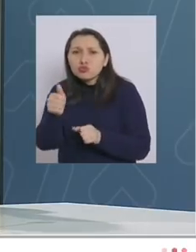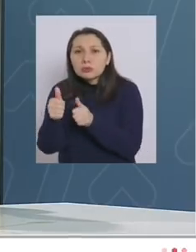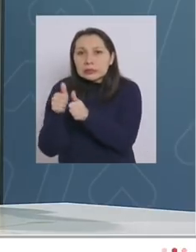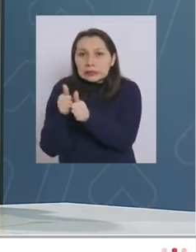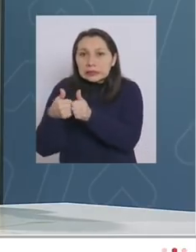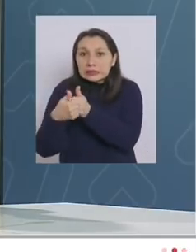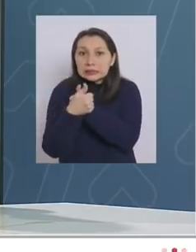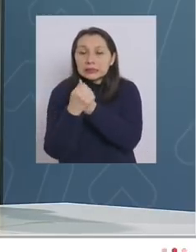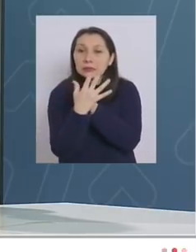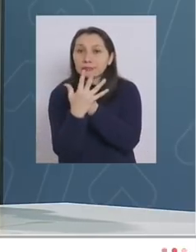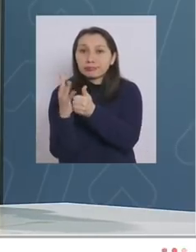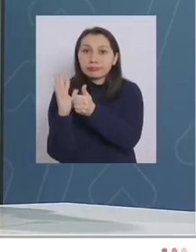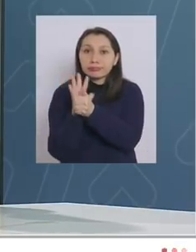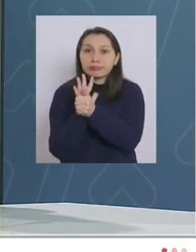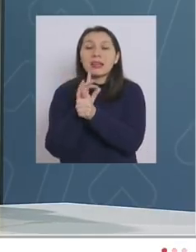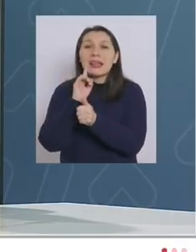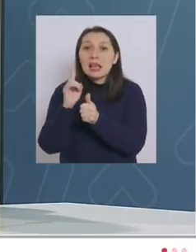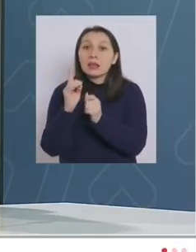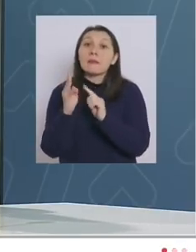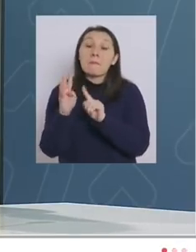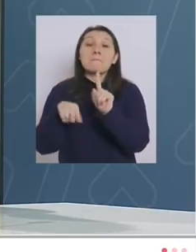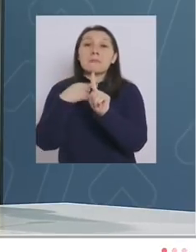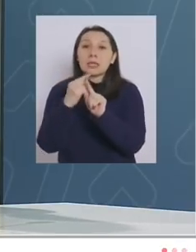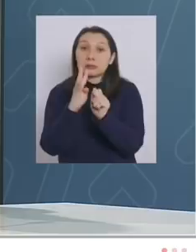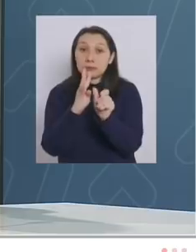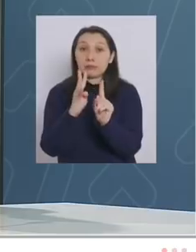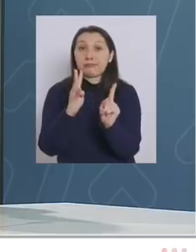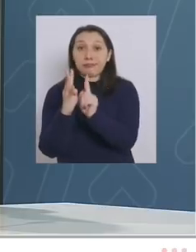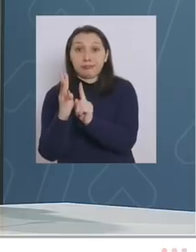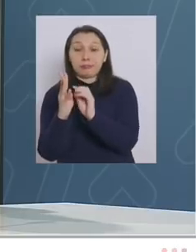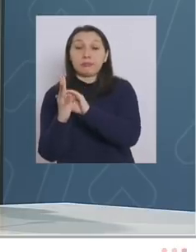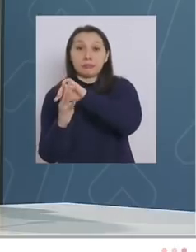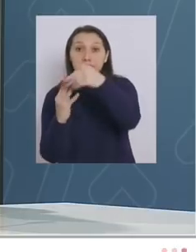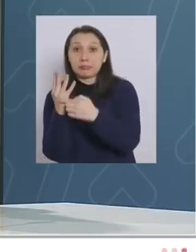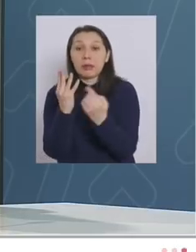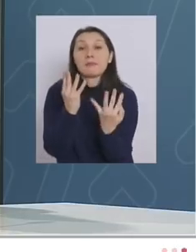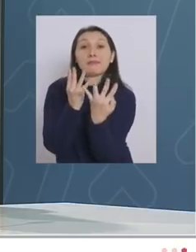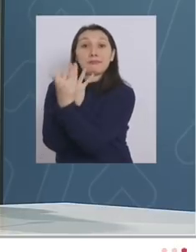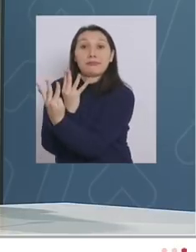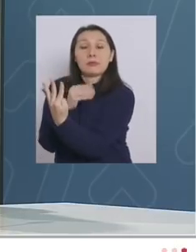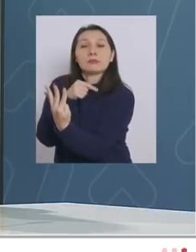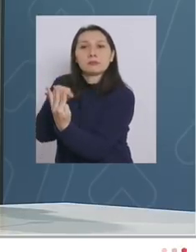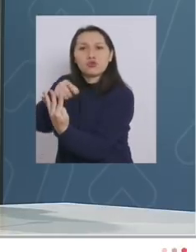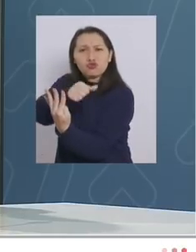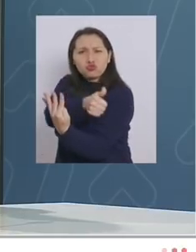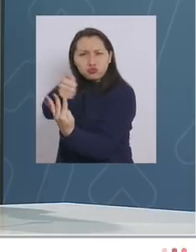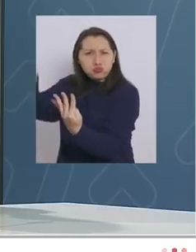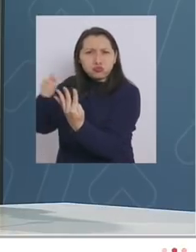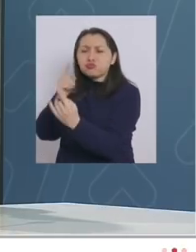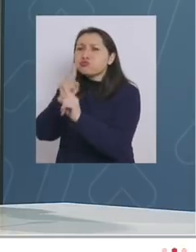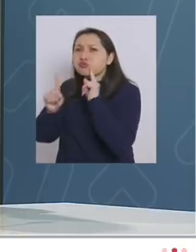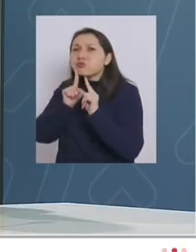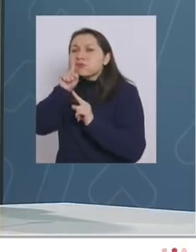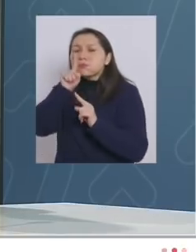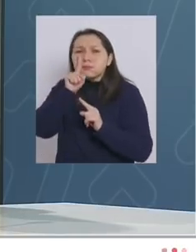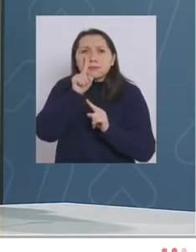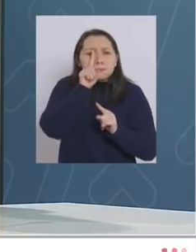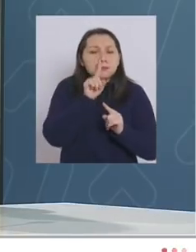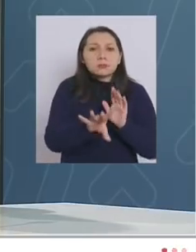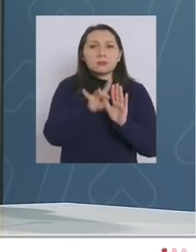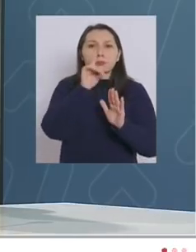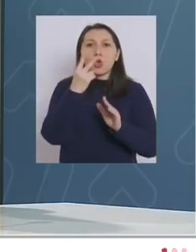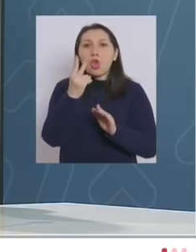estrechos y además los contactos de los contactos. De todos los contactos estrechos se enviaron a secuenciar 2 muestras PCR